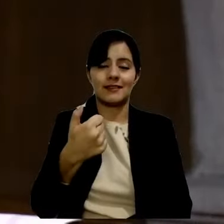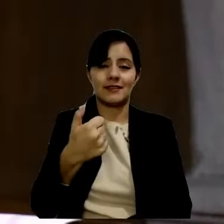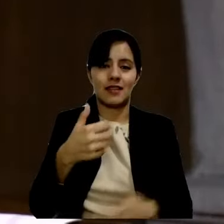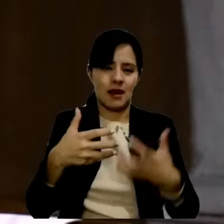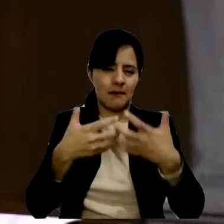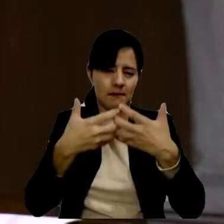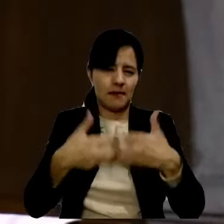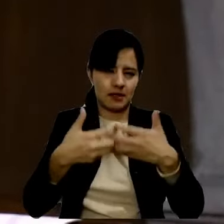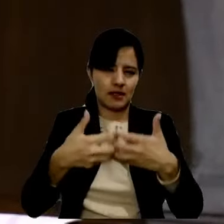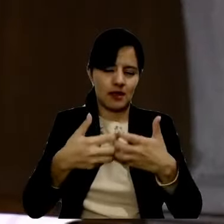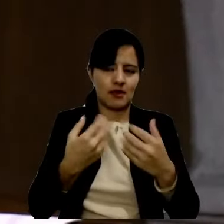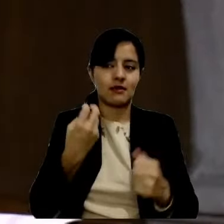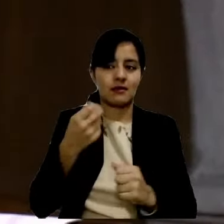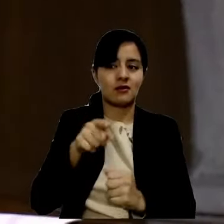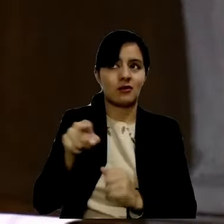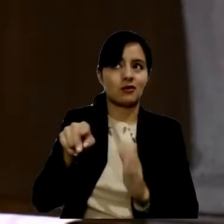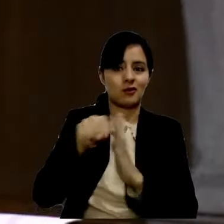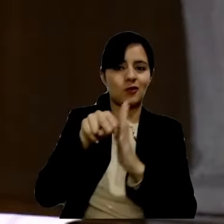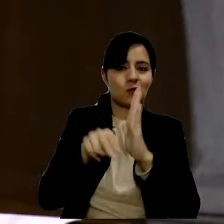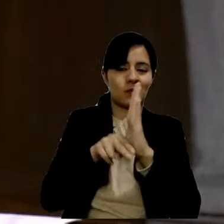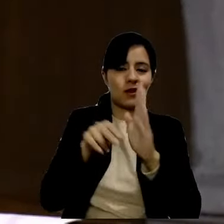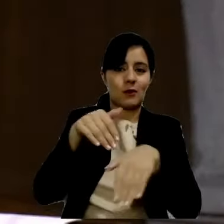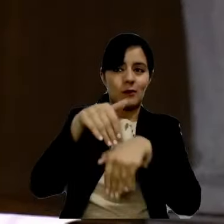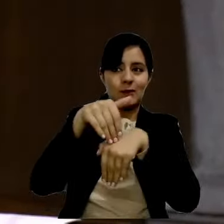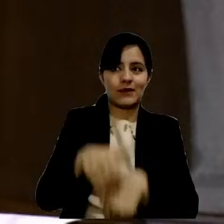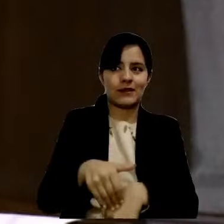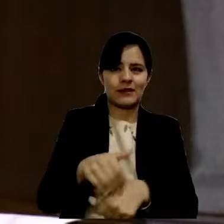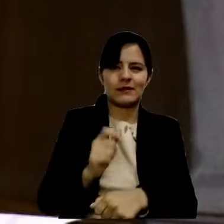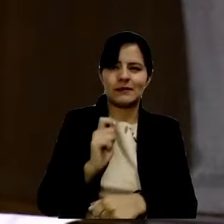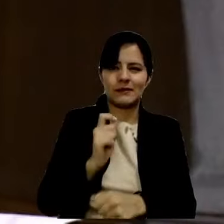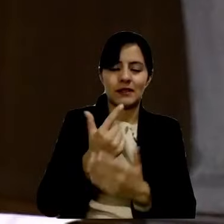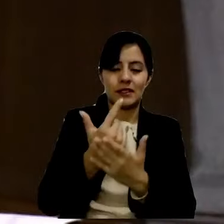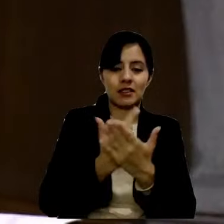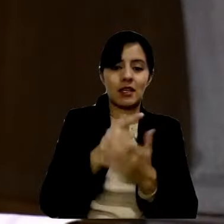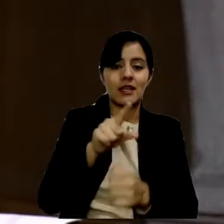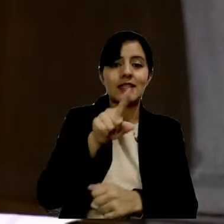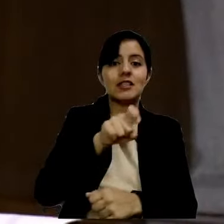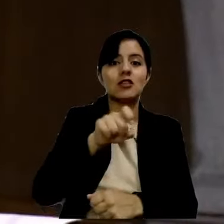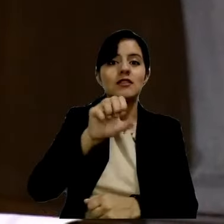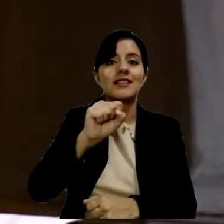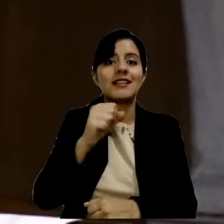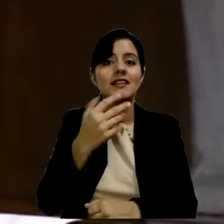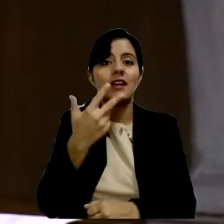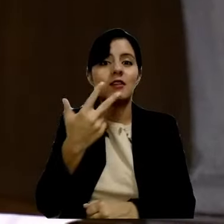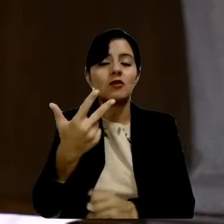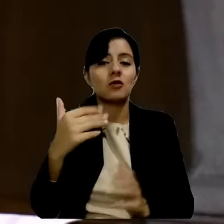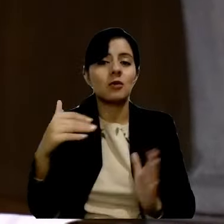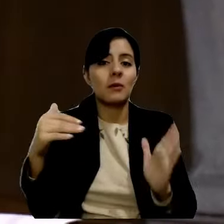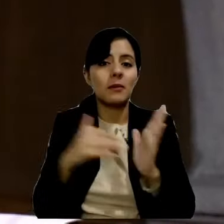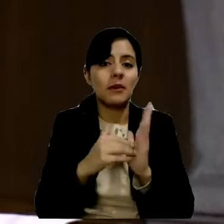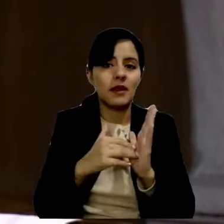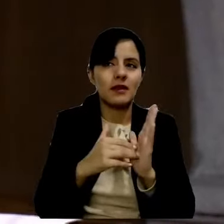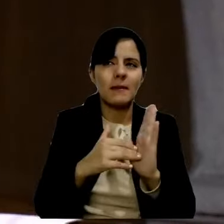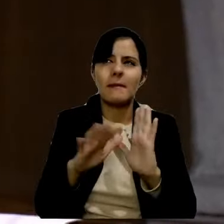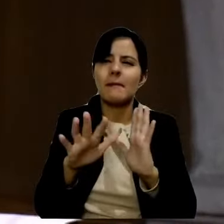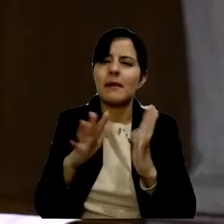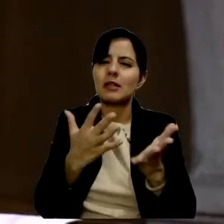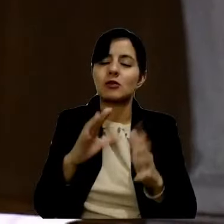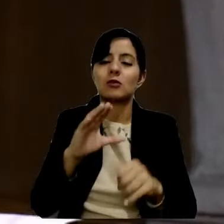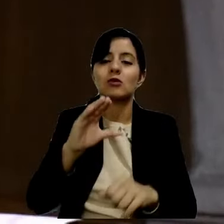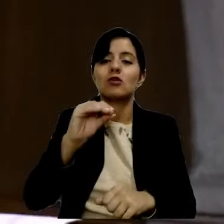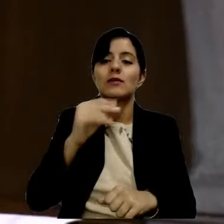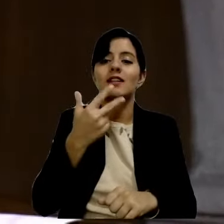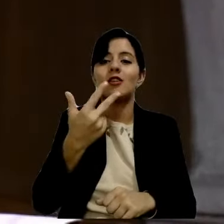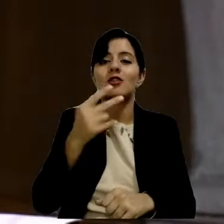normatividad vigente de un padrón de 168000 es decir que aproximadamente el 98 por de